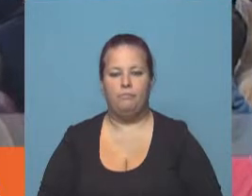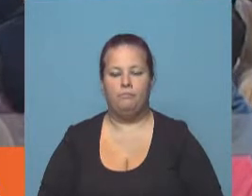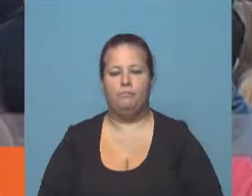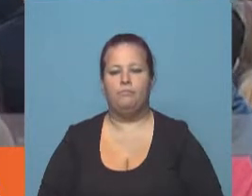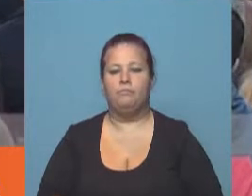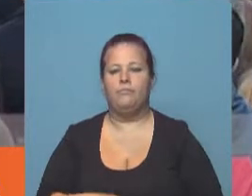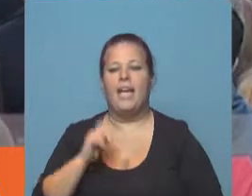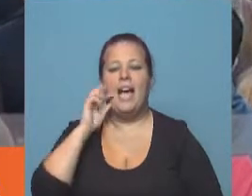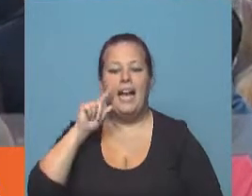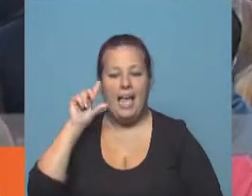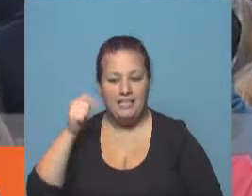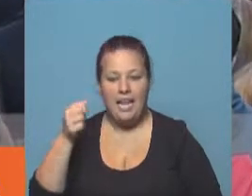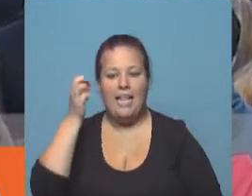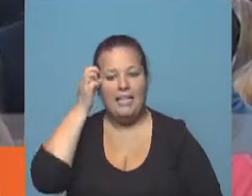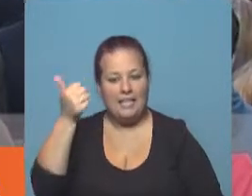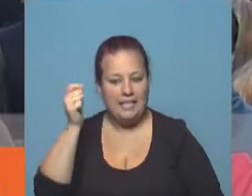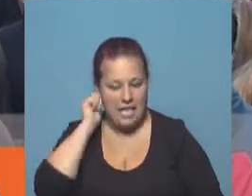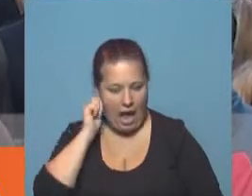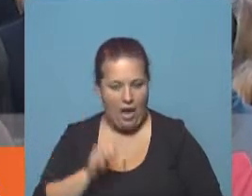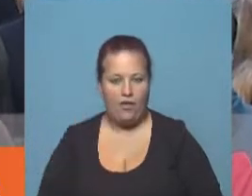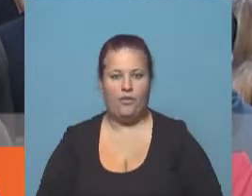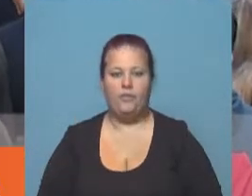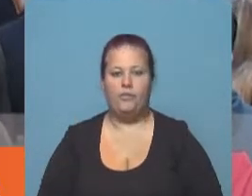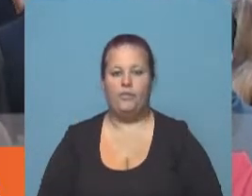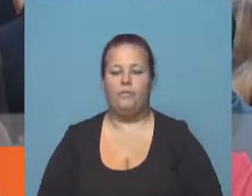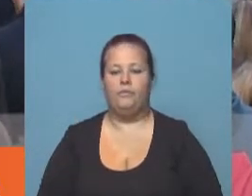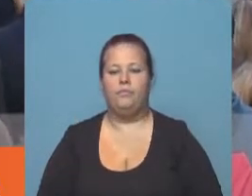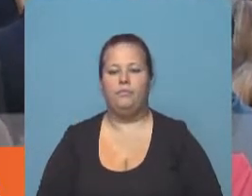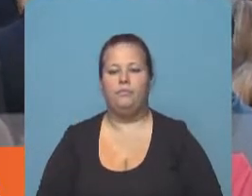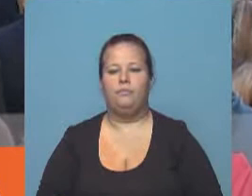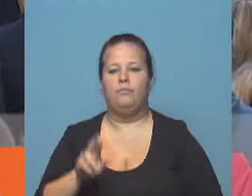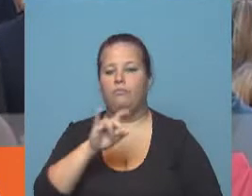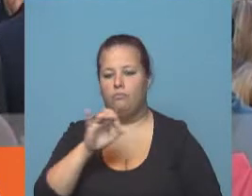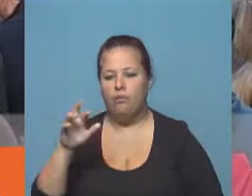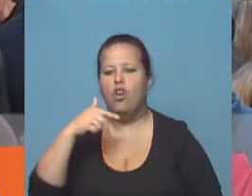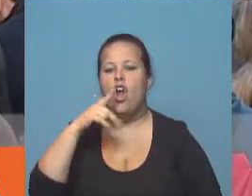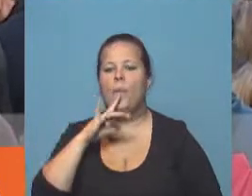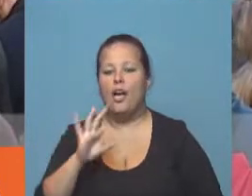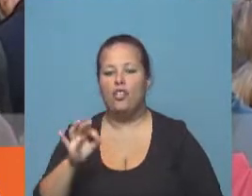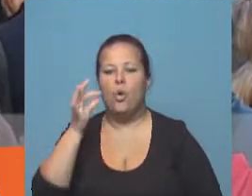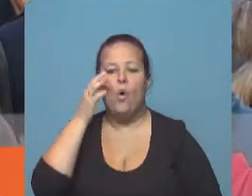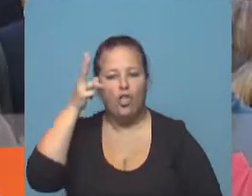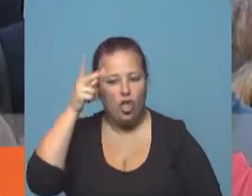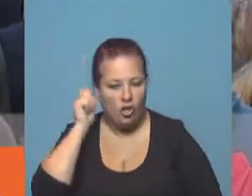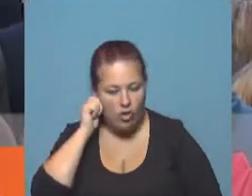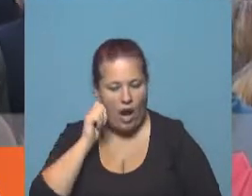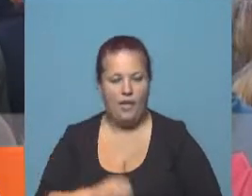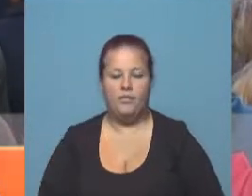Reinsfeld Noemí Graciela, 36 años. Presente. Roisman Félix Norberto, 48